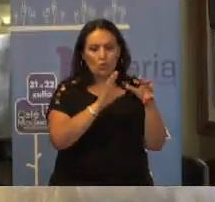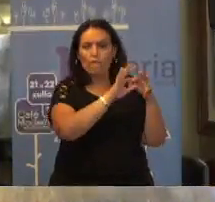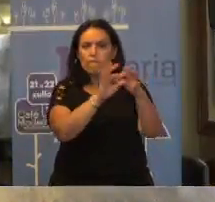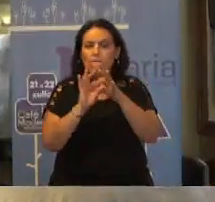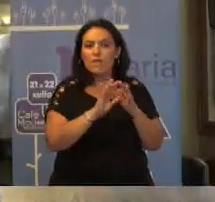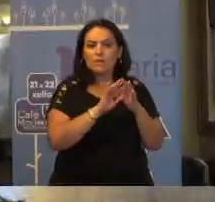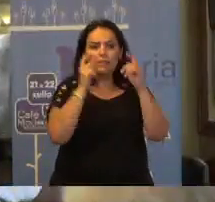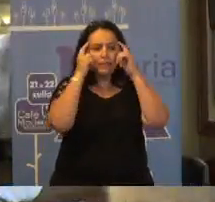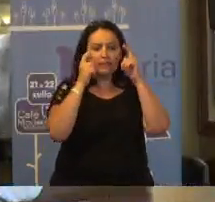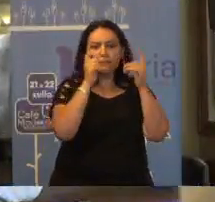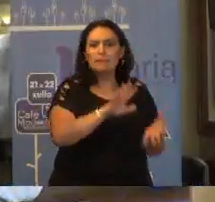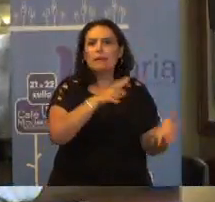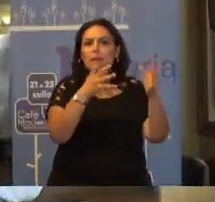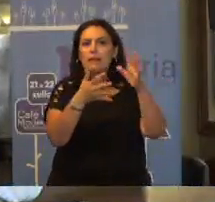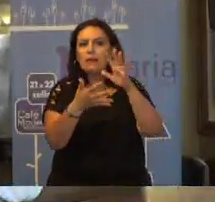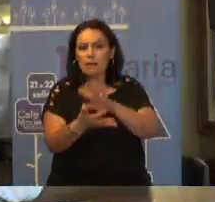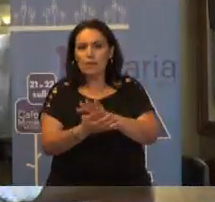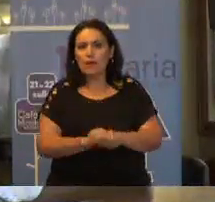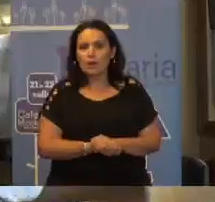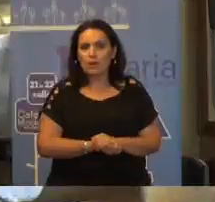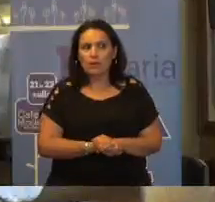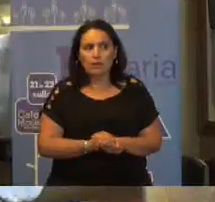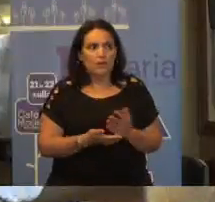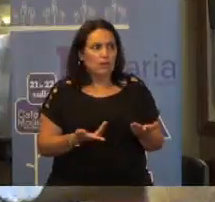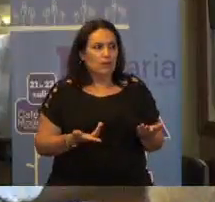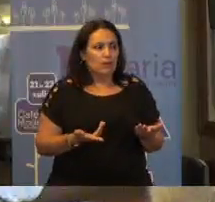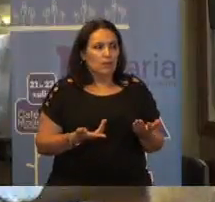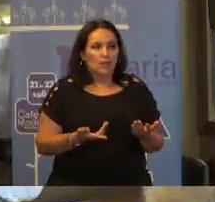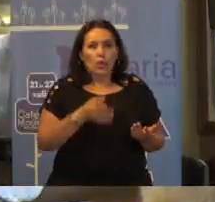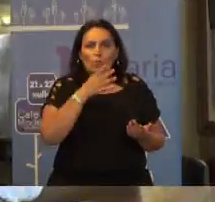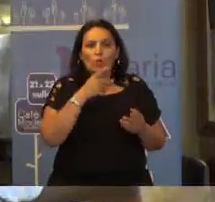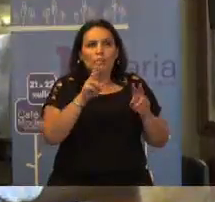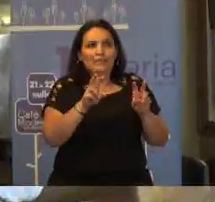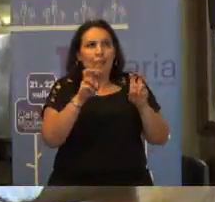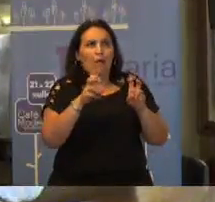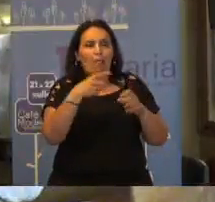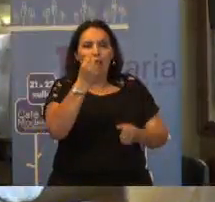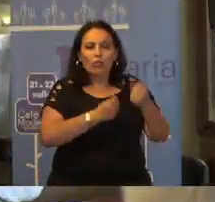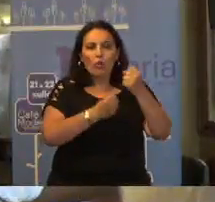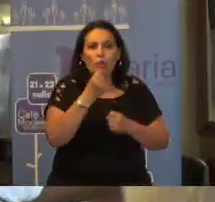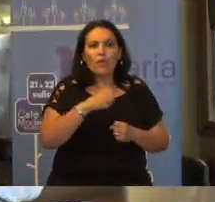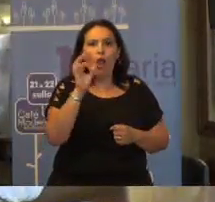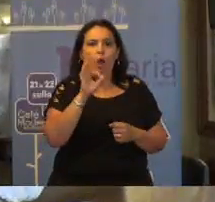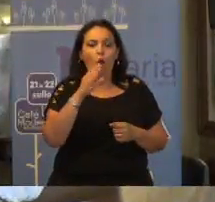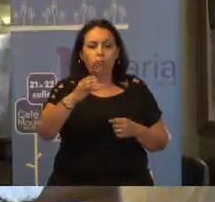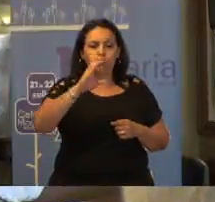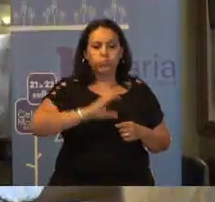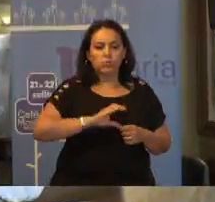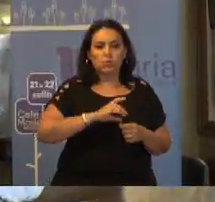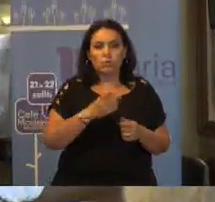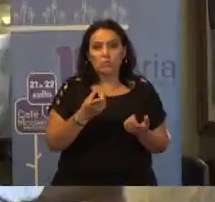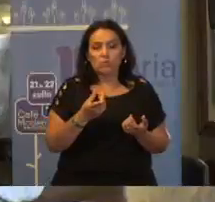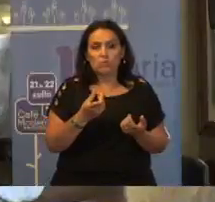para traballar, pois, efectivamente, sobre financiamento, sobre cuestións que superan o ámbito local. E iso